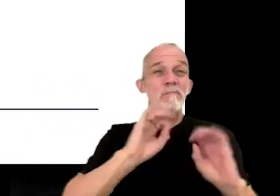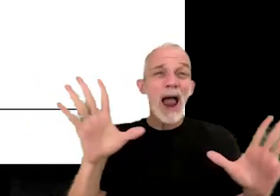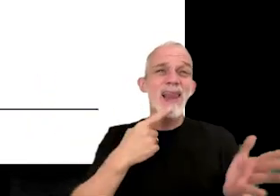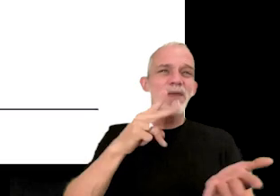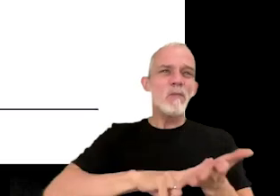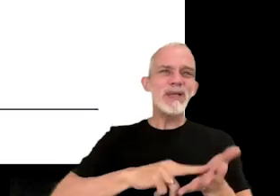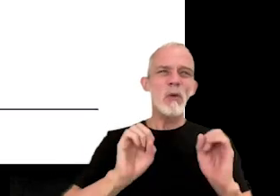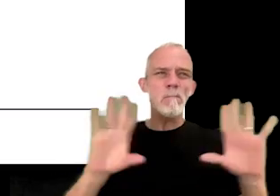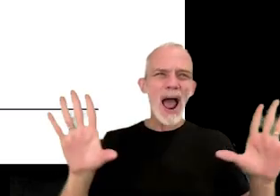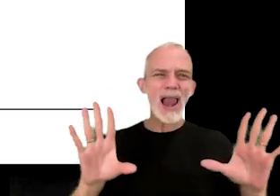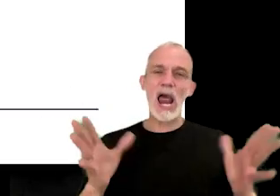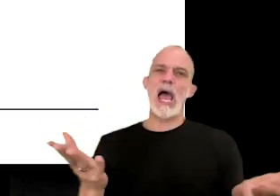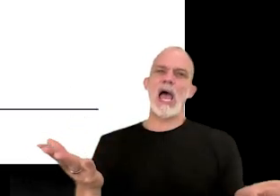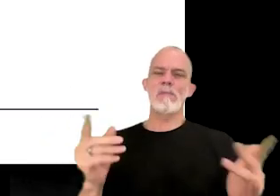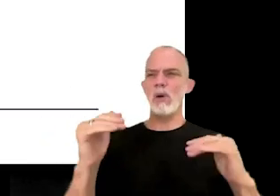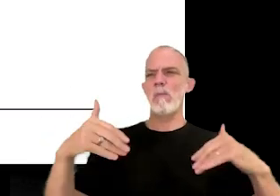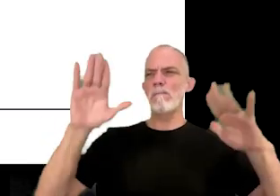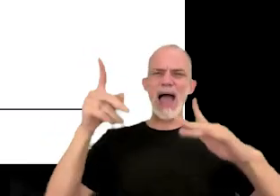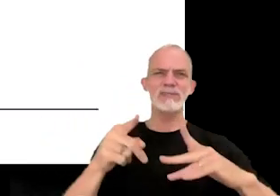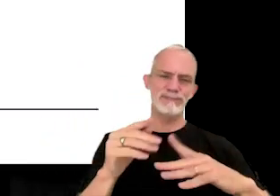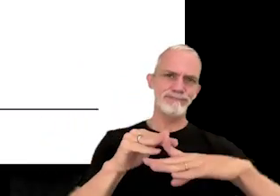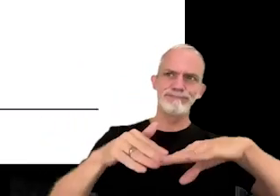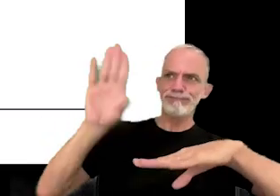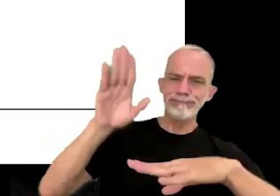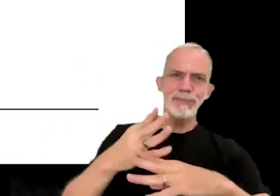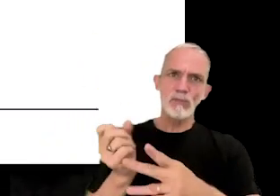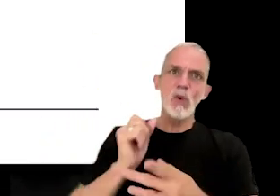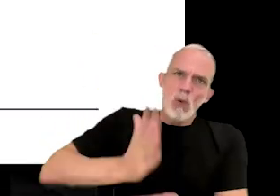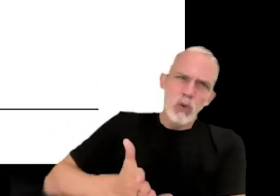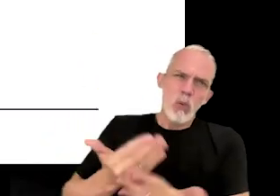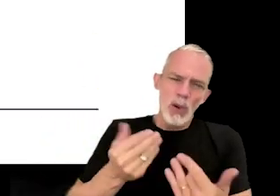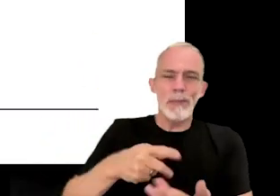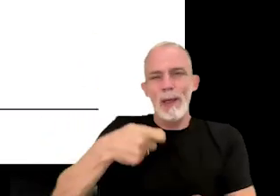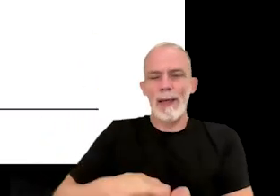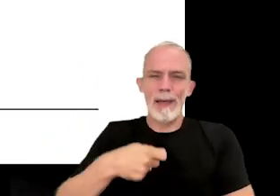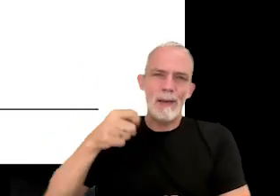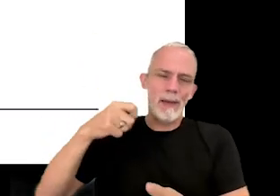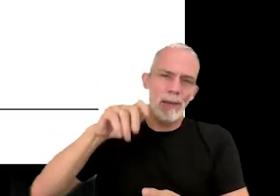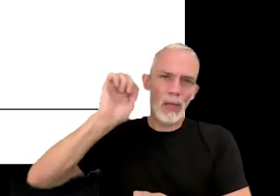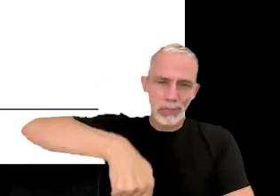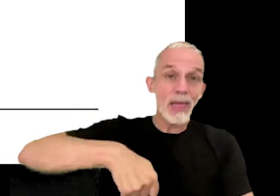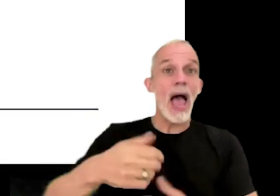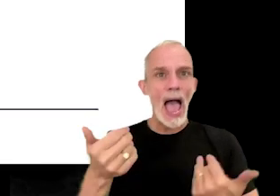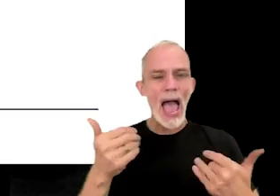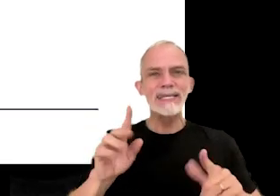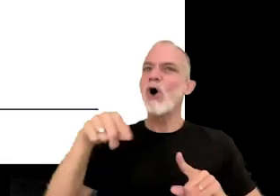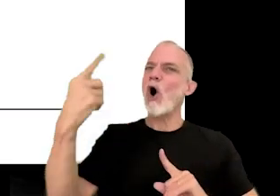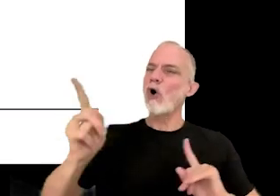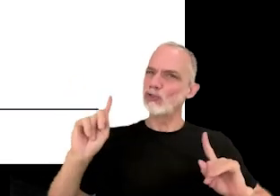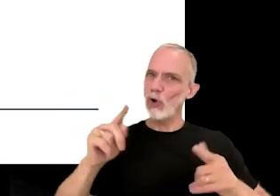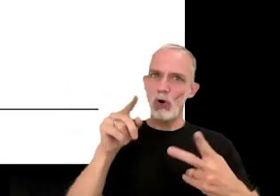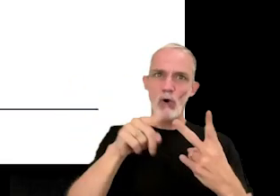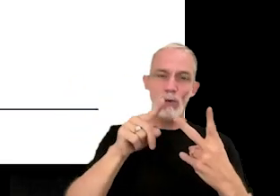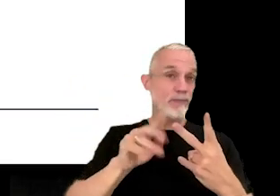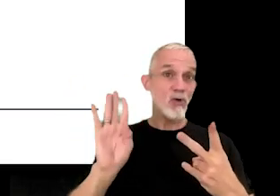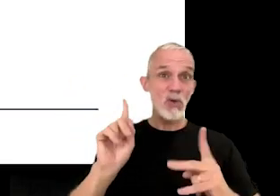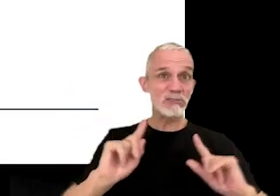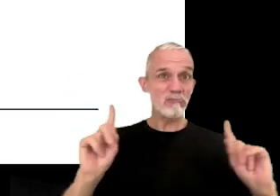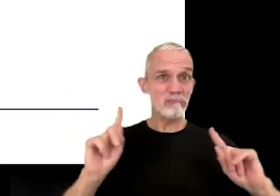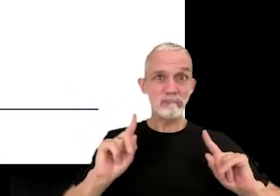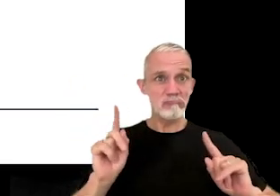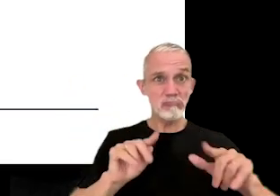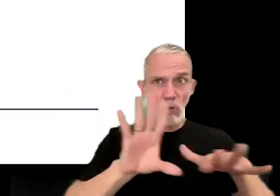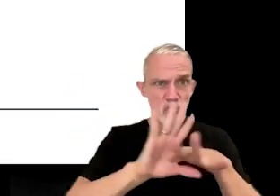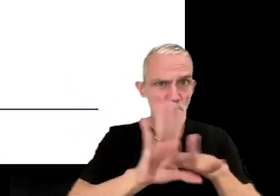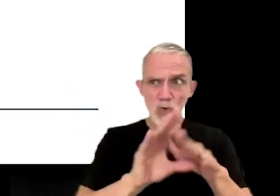calculado y bueno, y superan las condiciones objetivas de punibilidad para evasión, bueno, también estaríamos frente a otro delito. Pero no estamos hablando de esto.